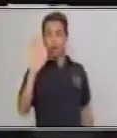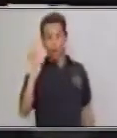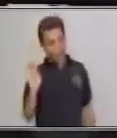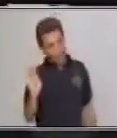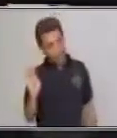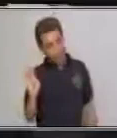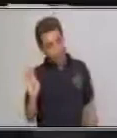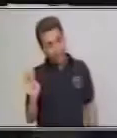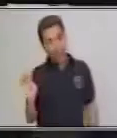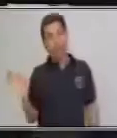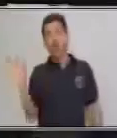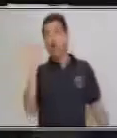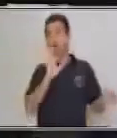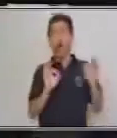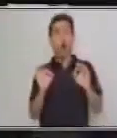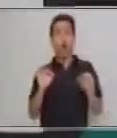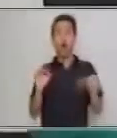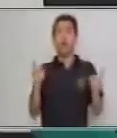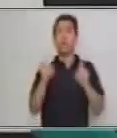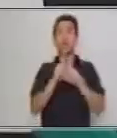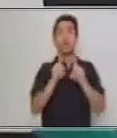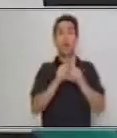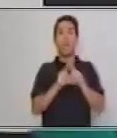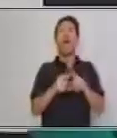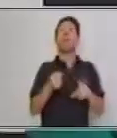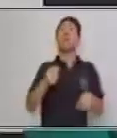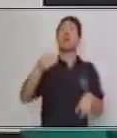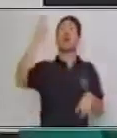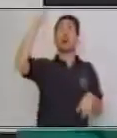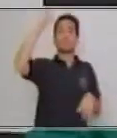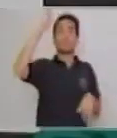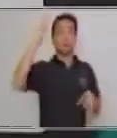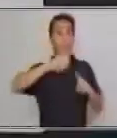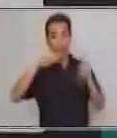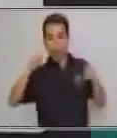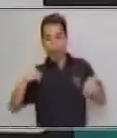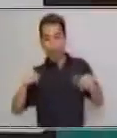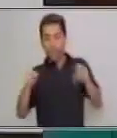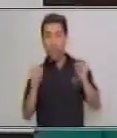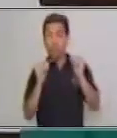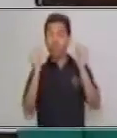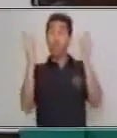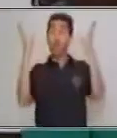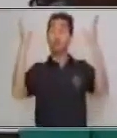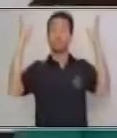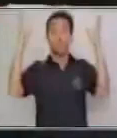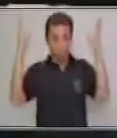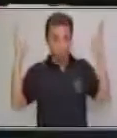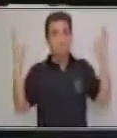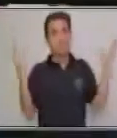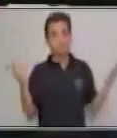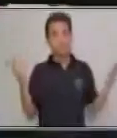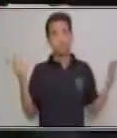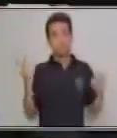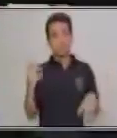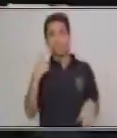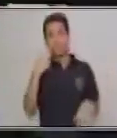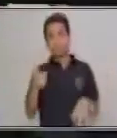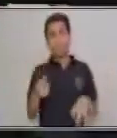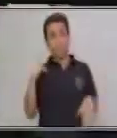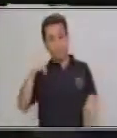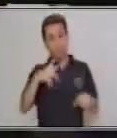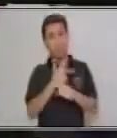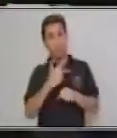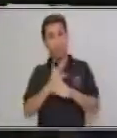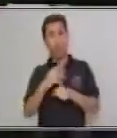su día en febrero. ¿Quién creen que es? Claro, Tecumán. La historia de Tecumán es un héroe nacional y